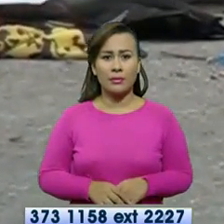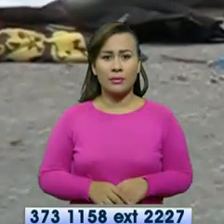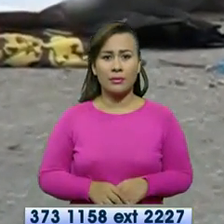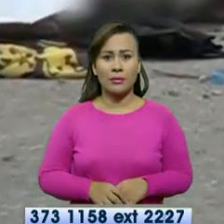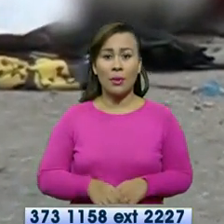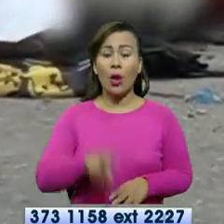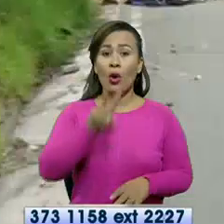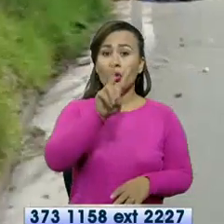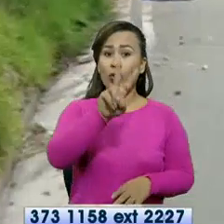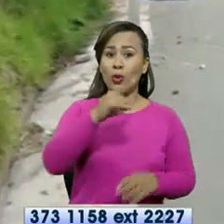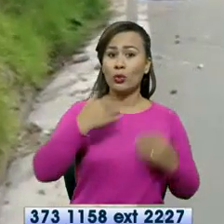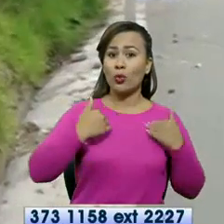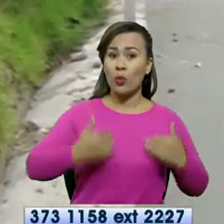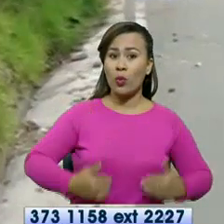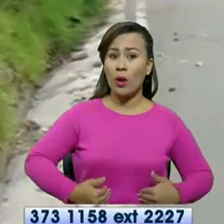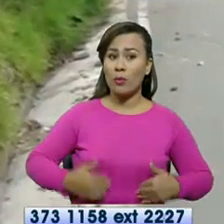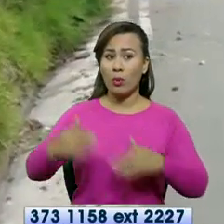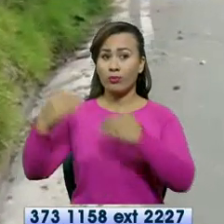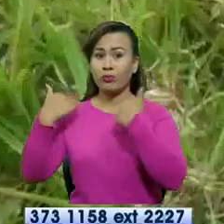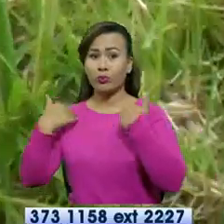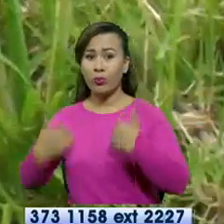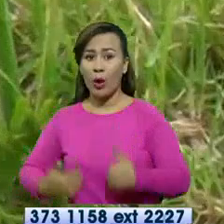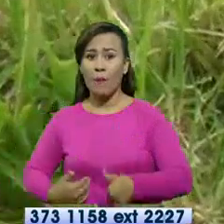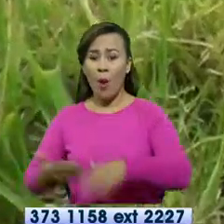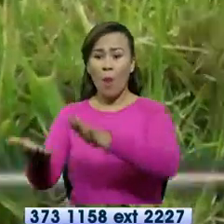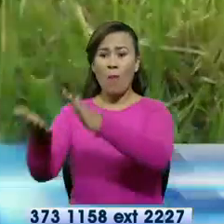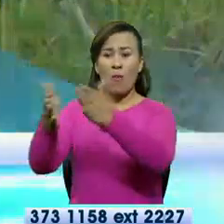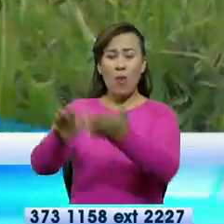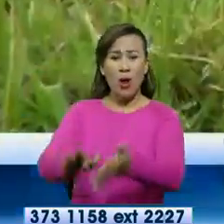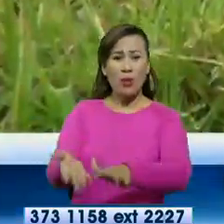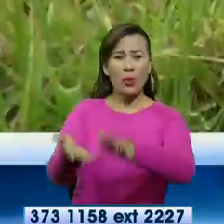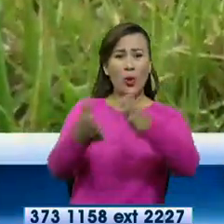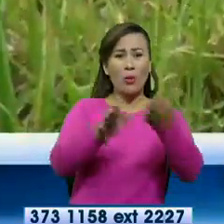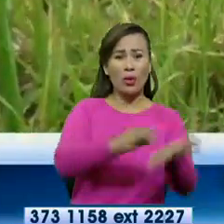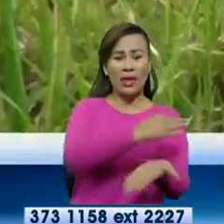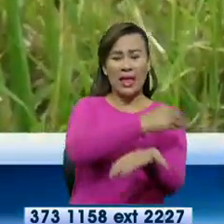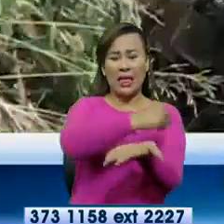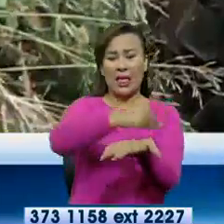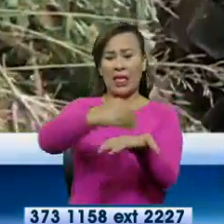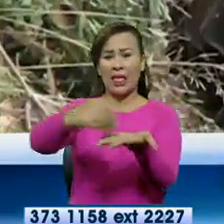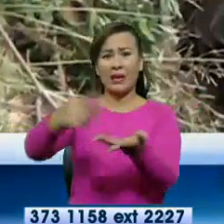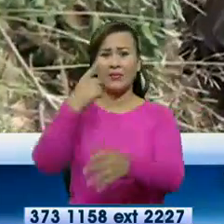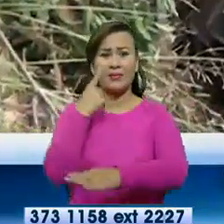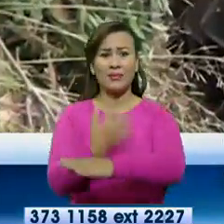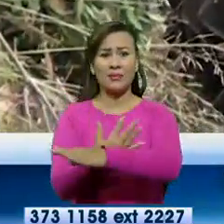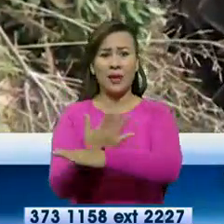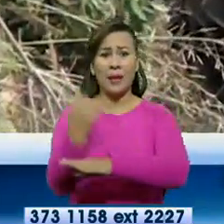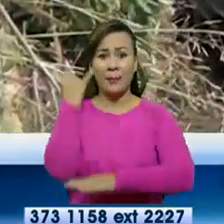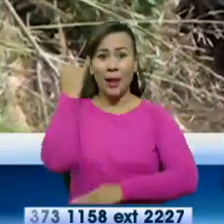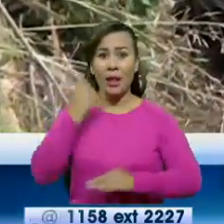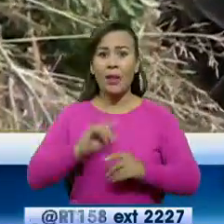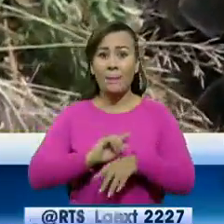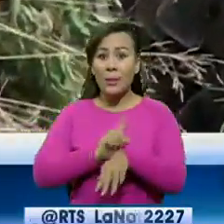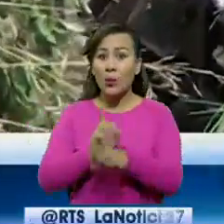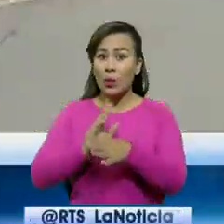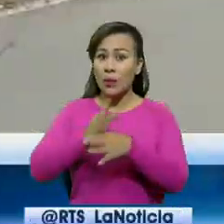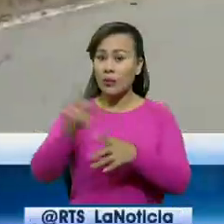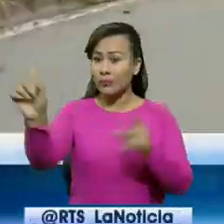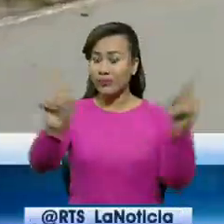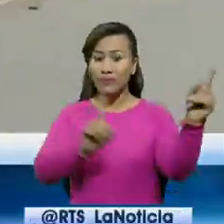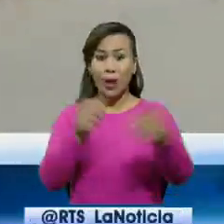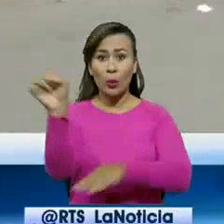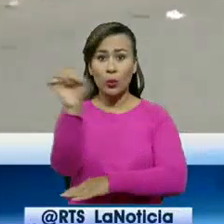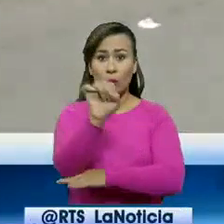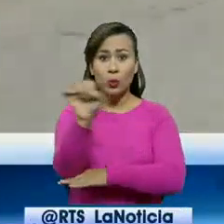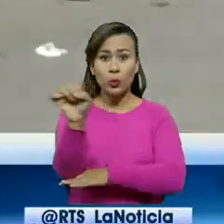Los dos cuerpos yacían sin vida, uno sobre el pavimento y la tibia hierba junto a la cuneta. Es que minutos antes el conductor habría